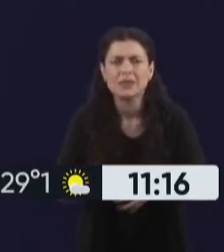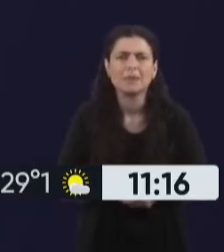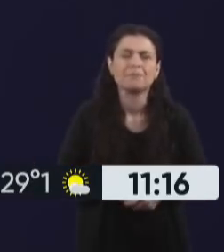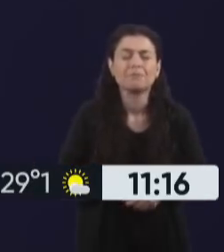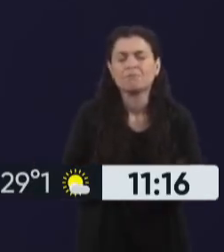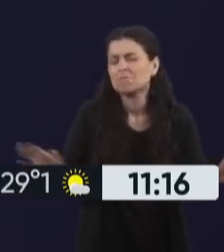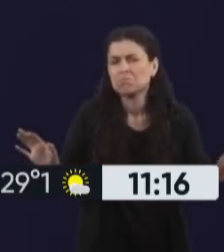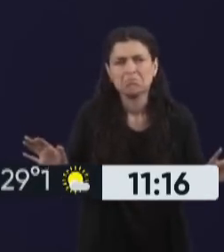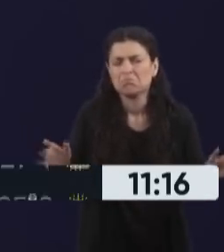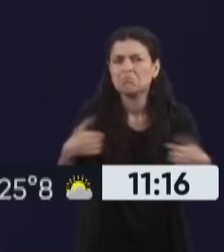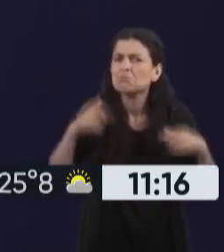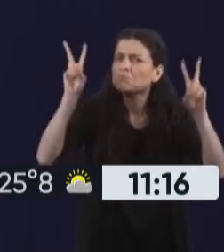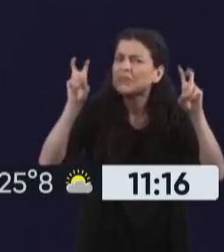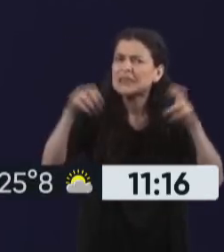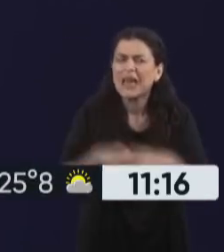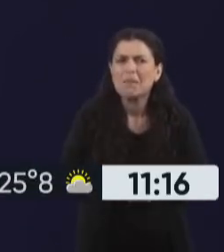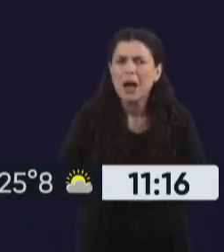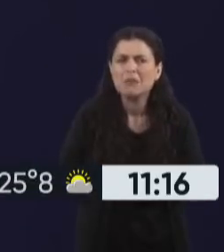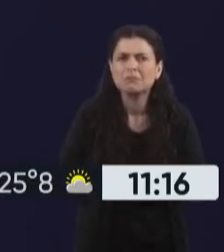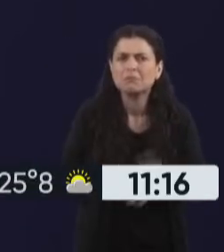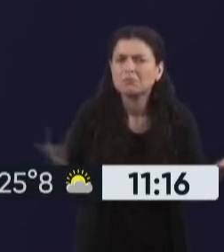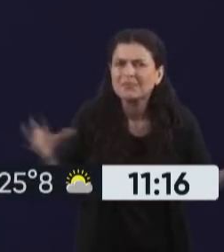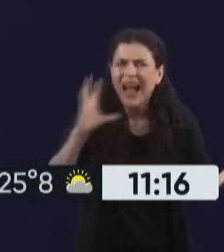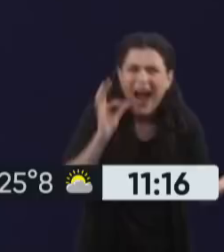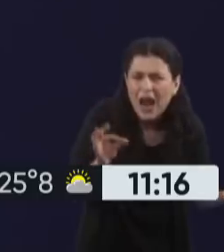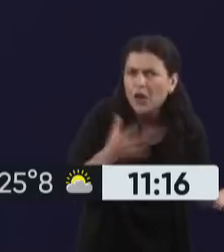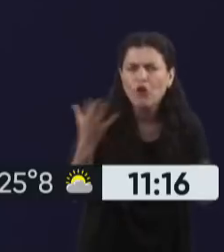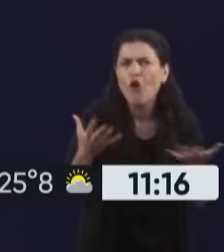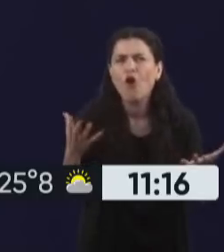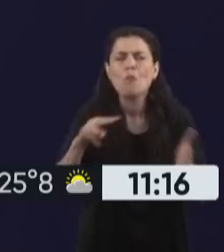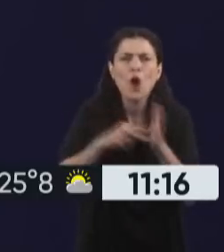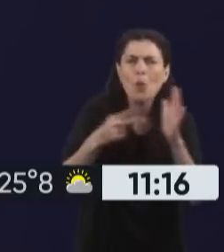que no debería tener ningún tipo